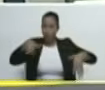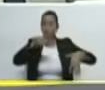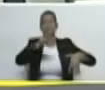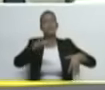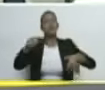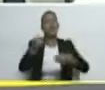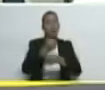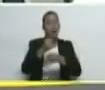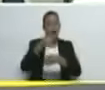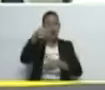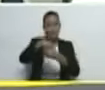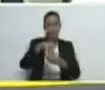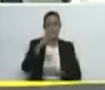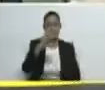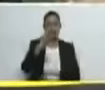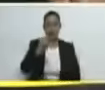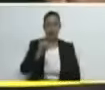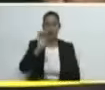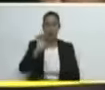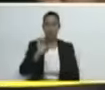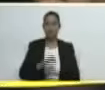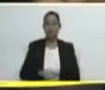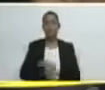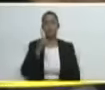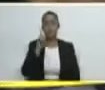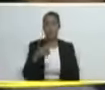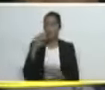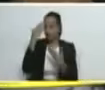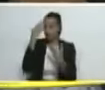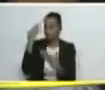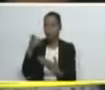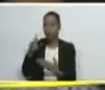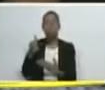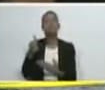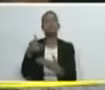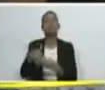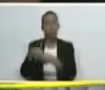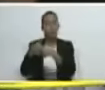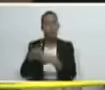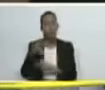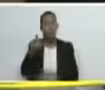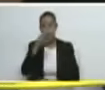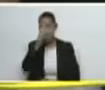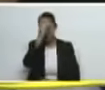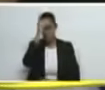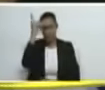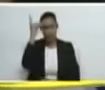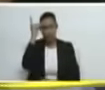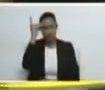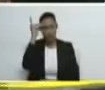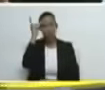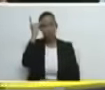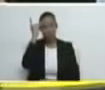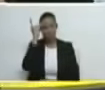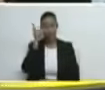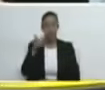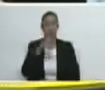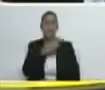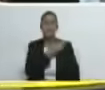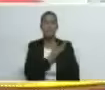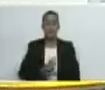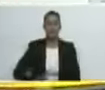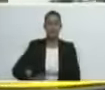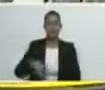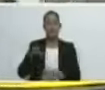Electoral, compañero Diosdado Cabello Rondón y a la Dirección Nacional del Partido Socialista Unido de